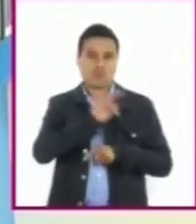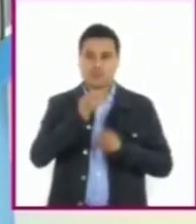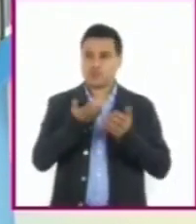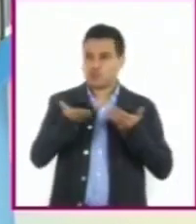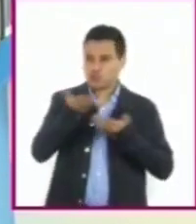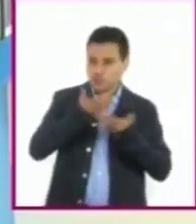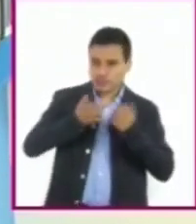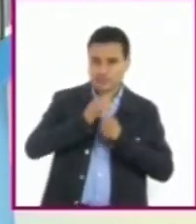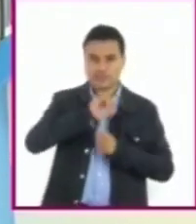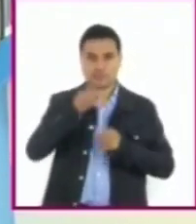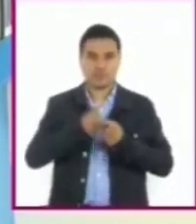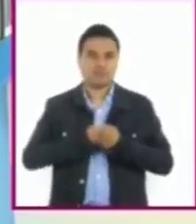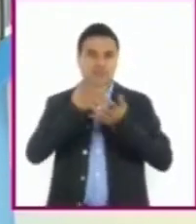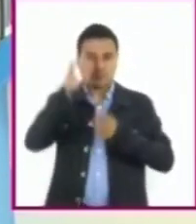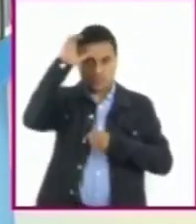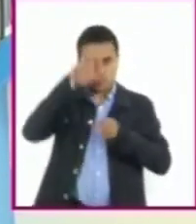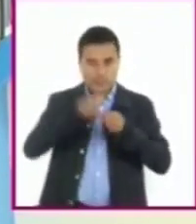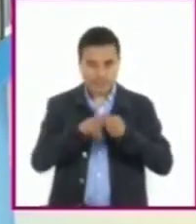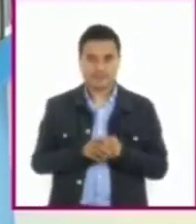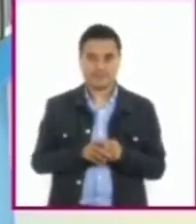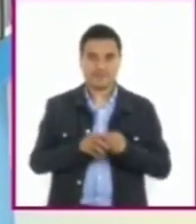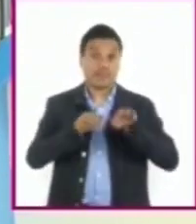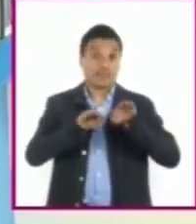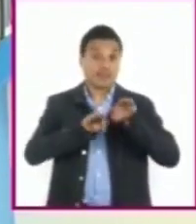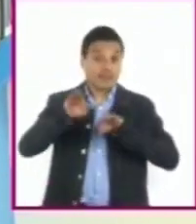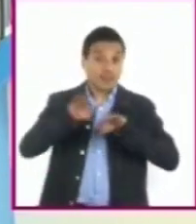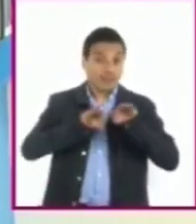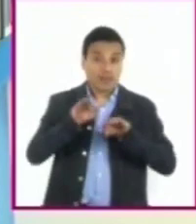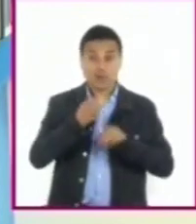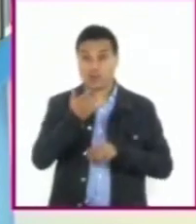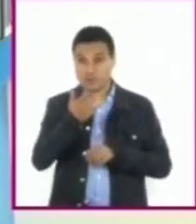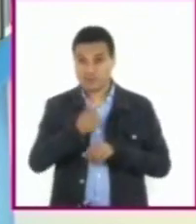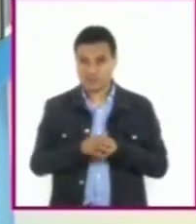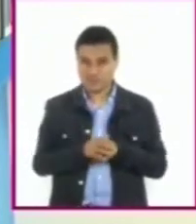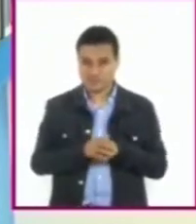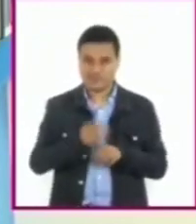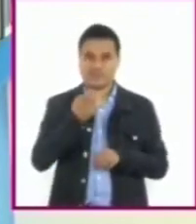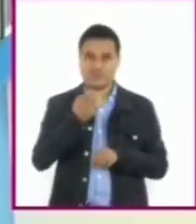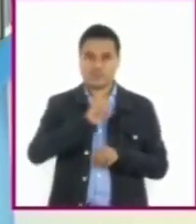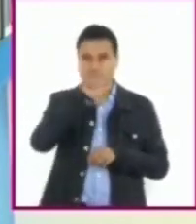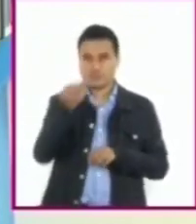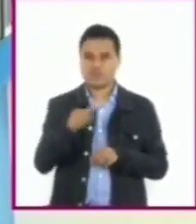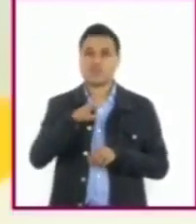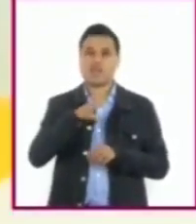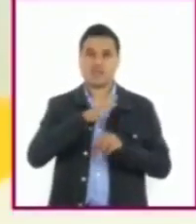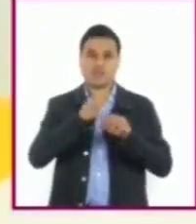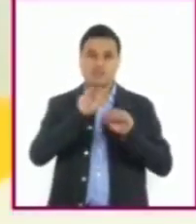culturales, sus actividades económicas y donde se presenta el componente político.